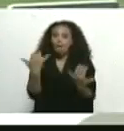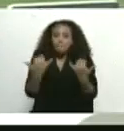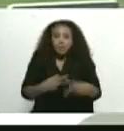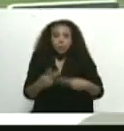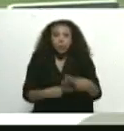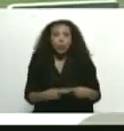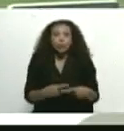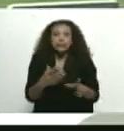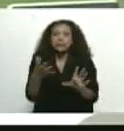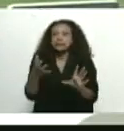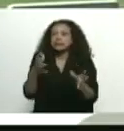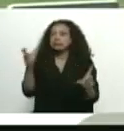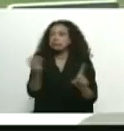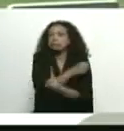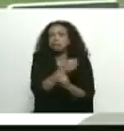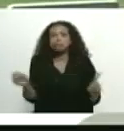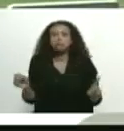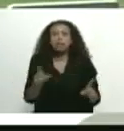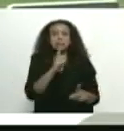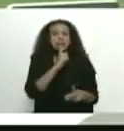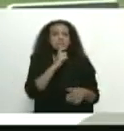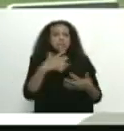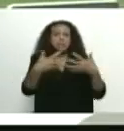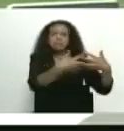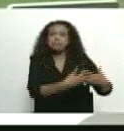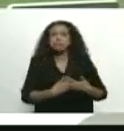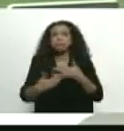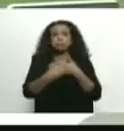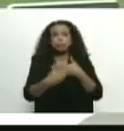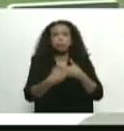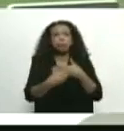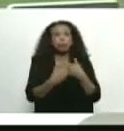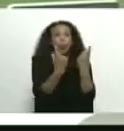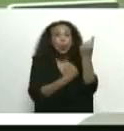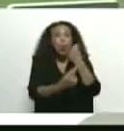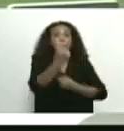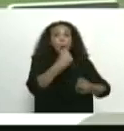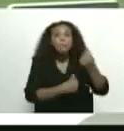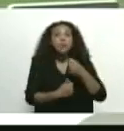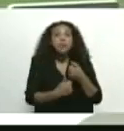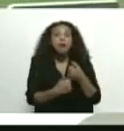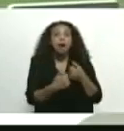La agresión de las sanciones criminales imperialistas contra la economía